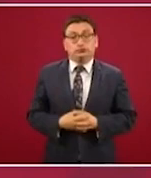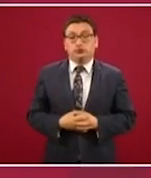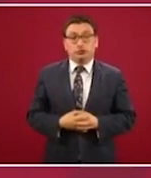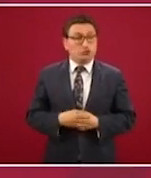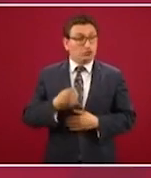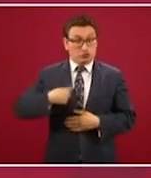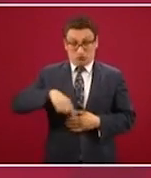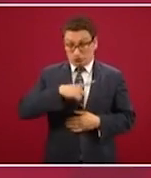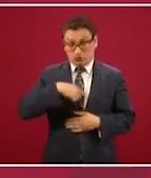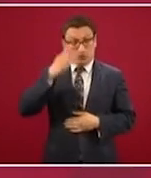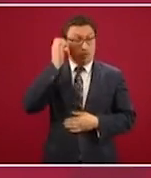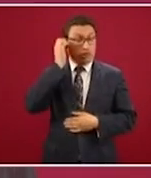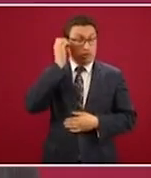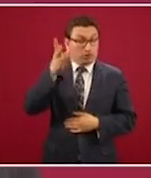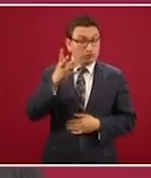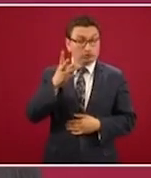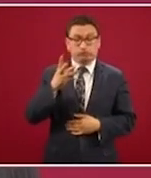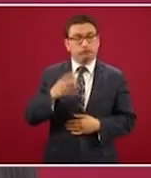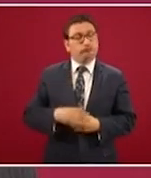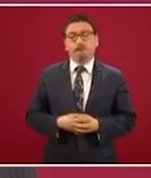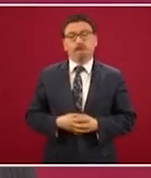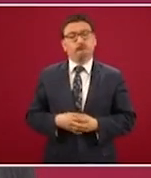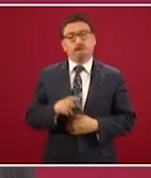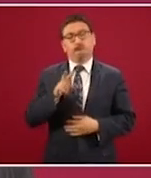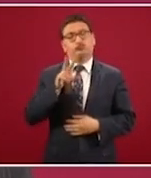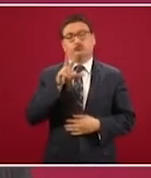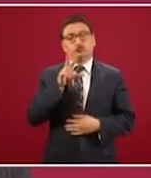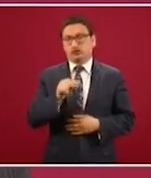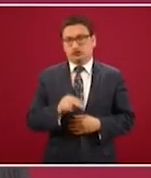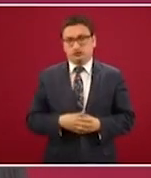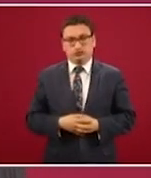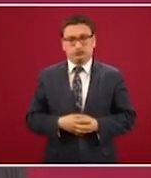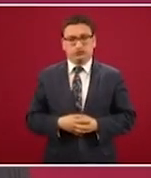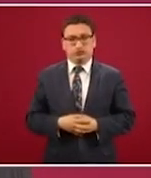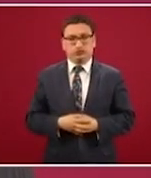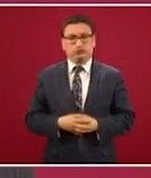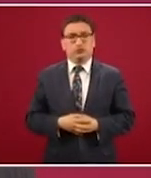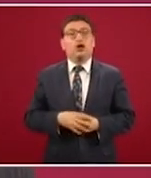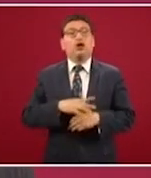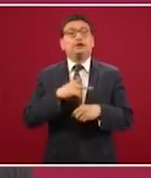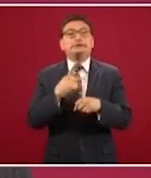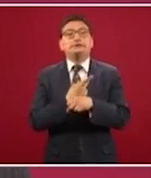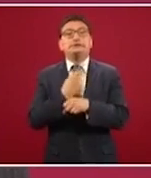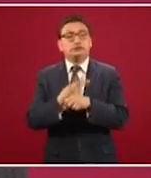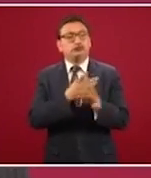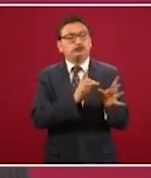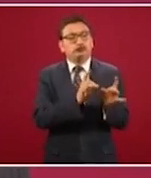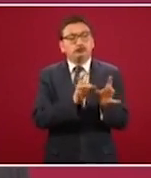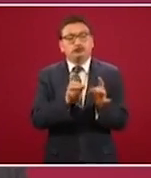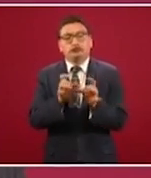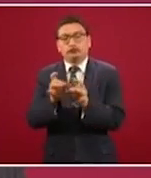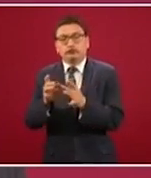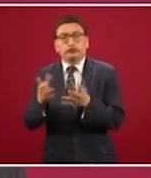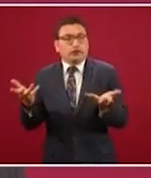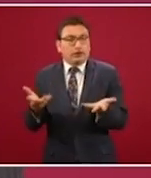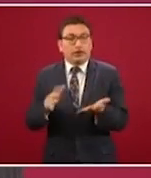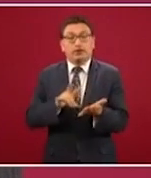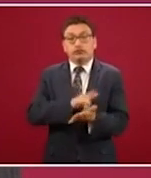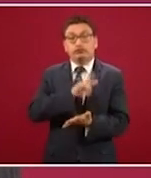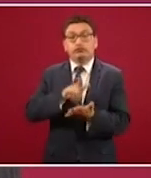que cómo se dieron estas privatizaciones. El caso es que